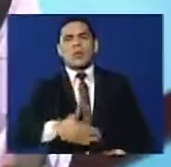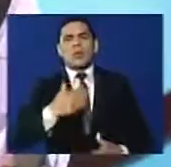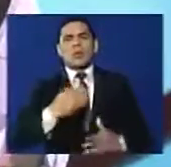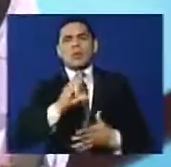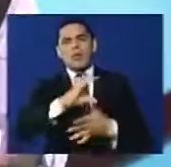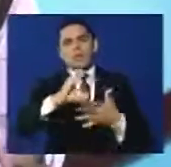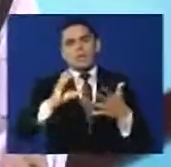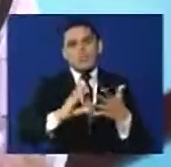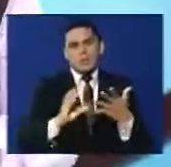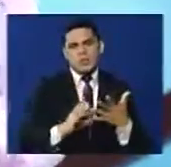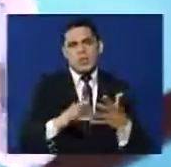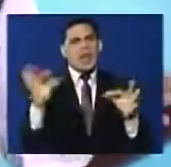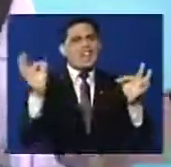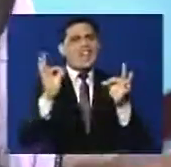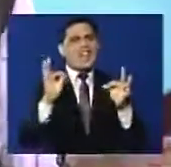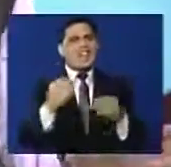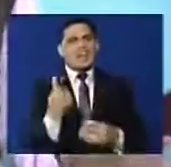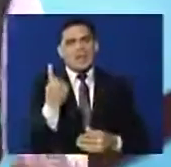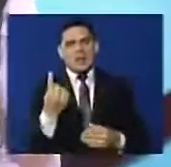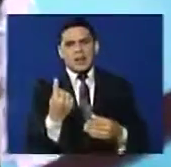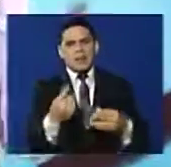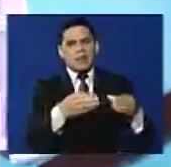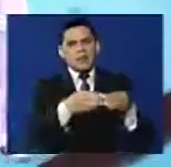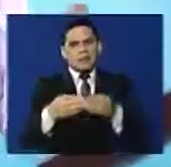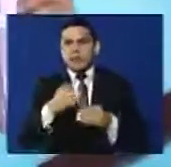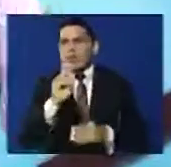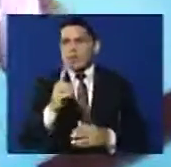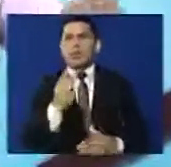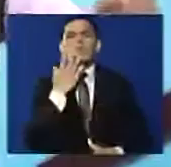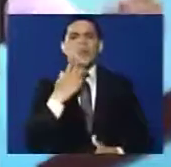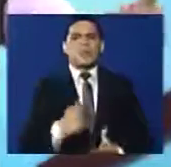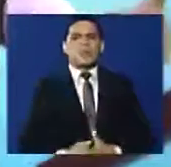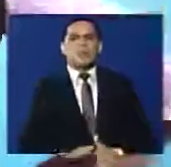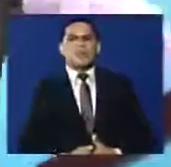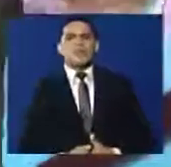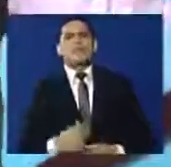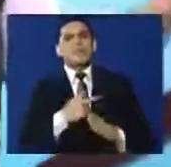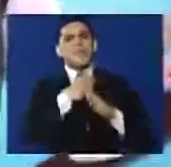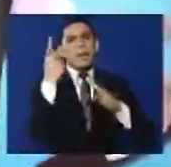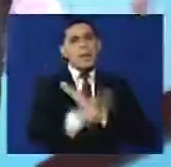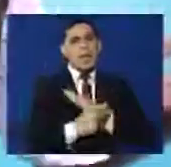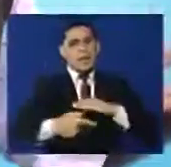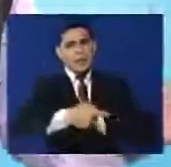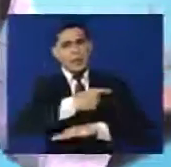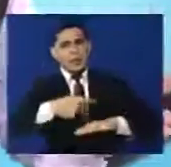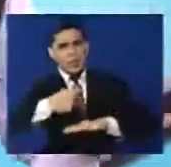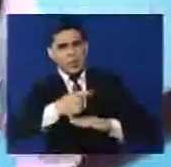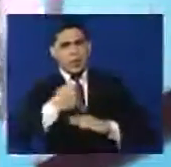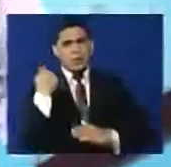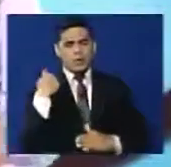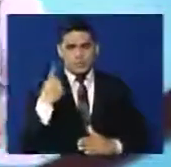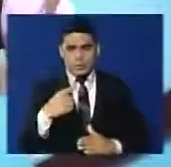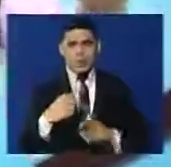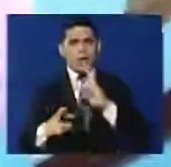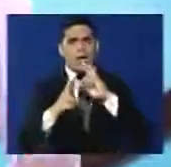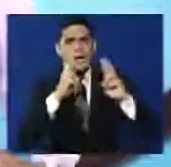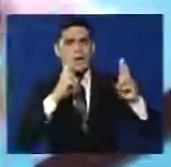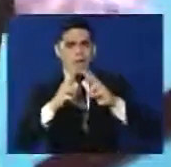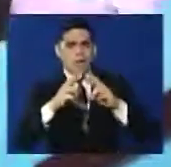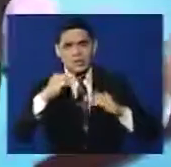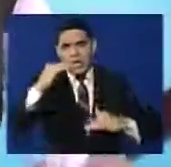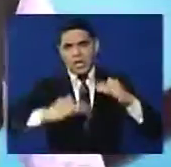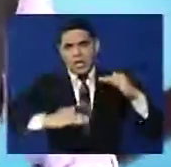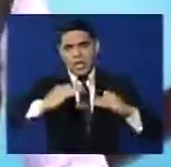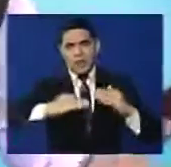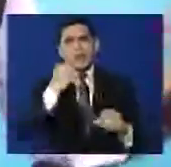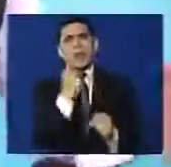condicionar. Okay. A ninguno de los sectores. El gobierno y su plan de gobierno deben procurar que las relaciones sean más equilibradas